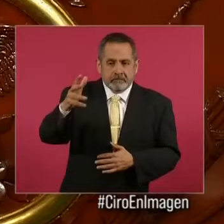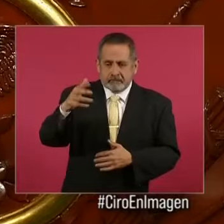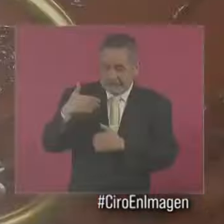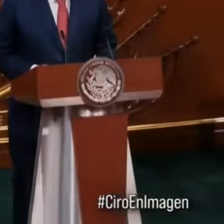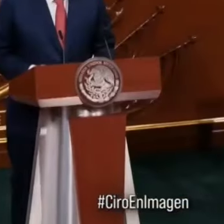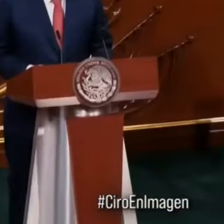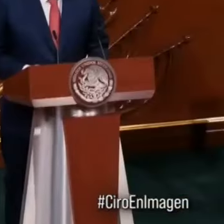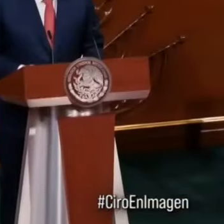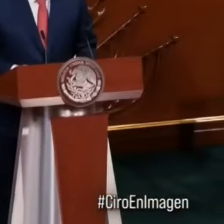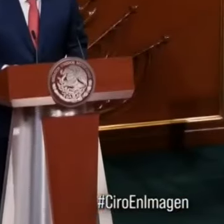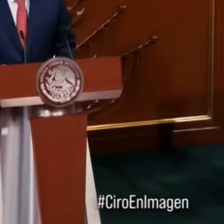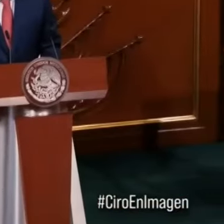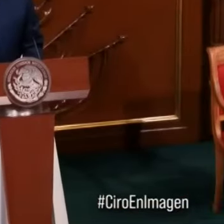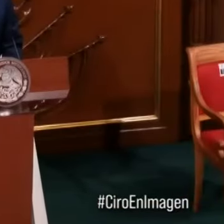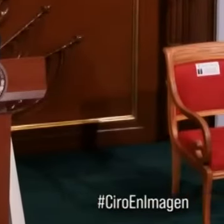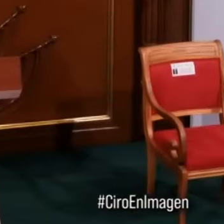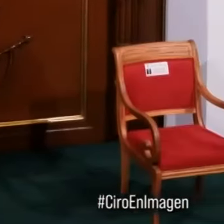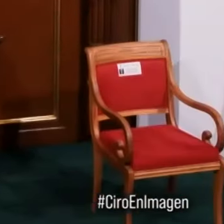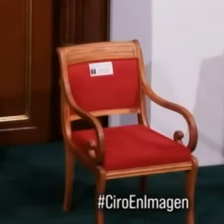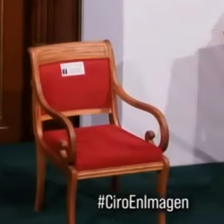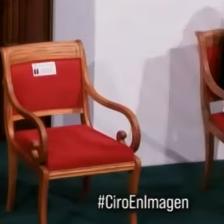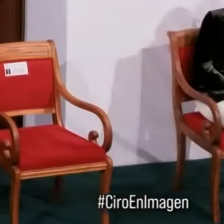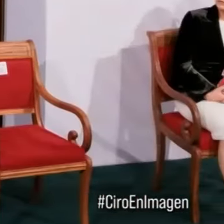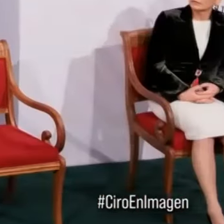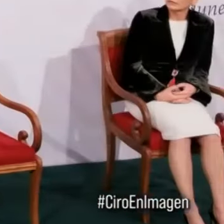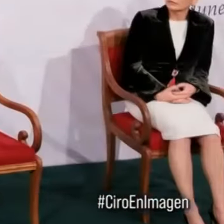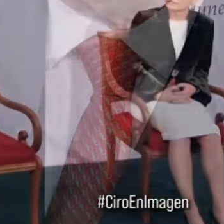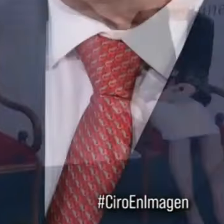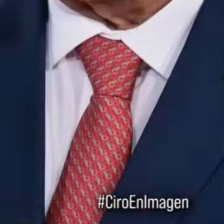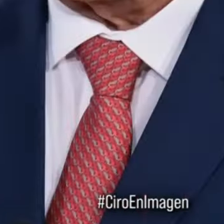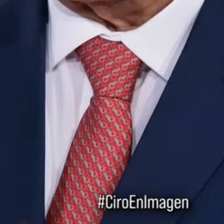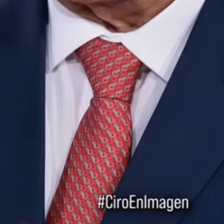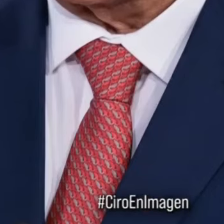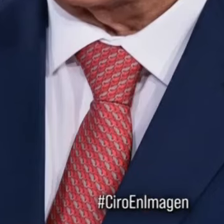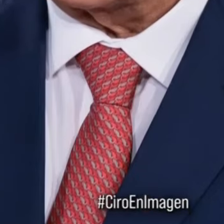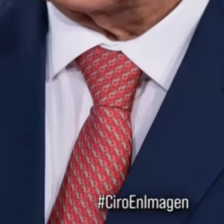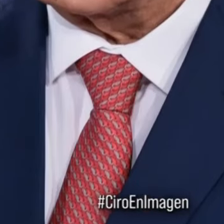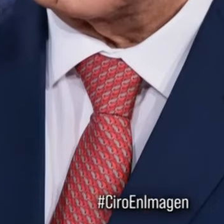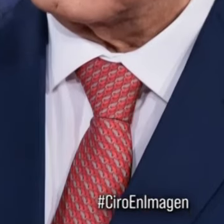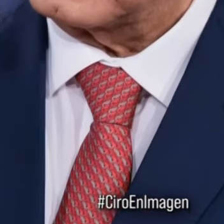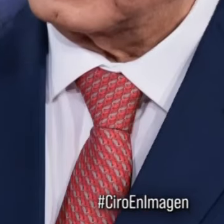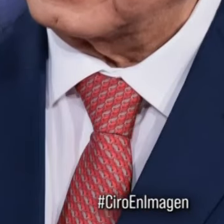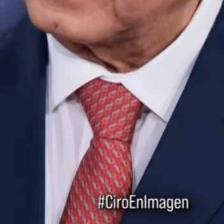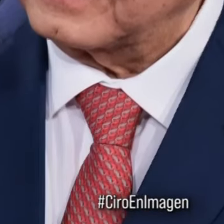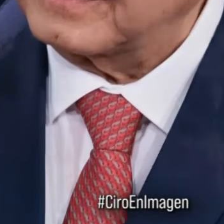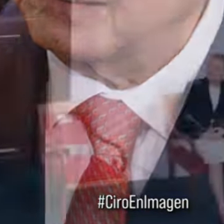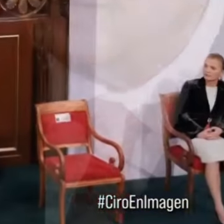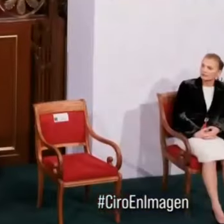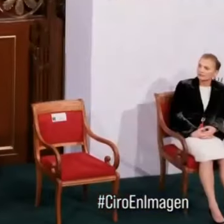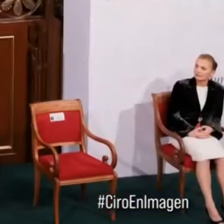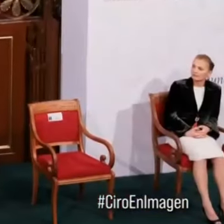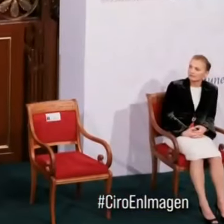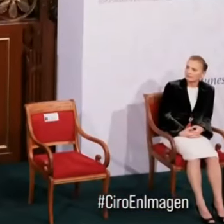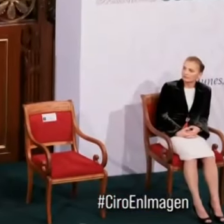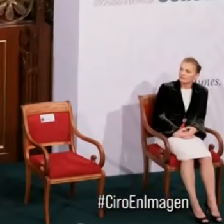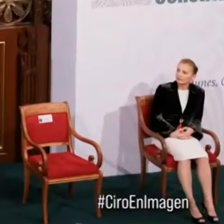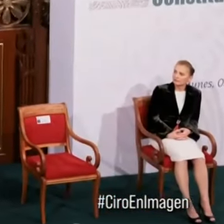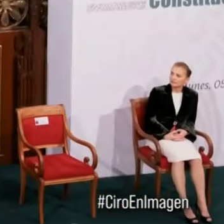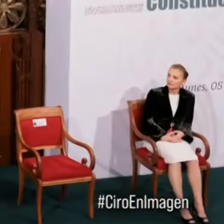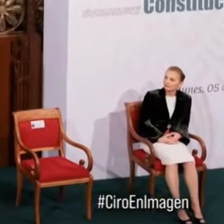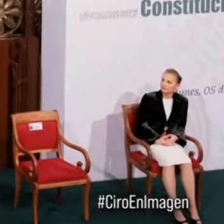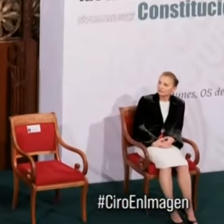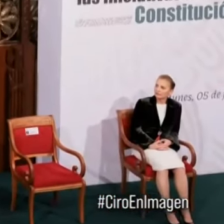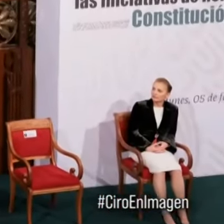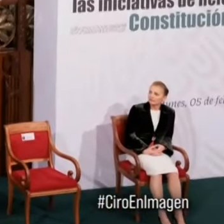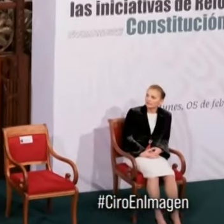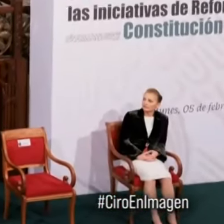inmediato. Asegurando que México vive un momento estelar, el presidente entregó a los suyos una especie de seguro para la autoproclamada